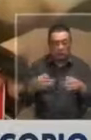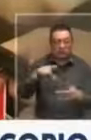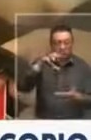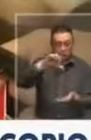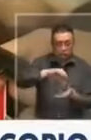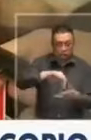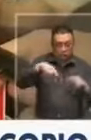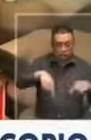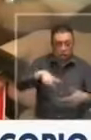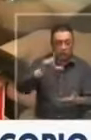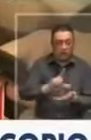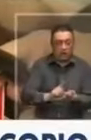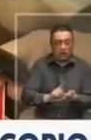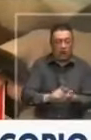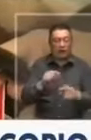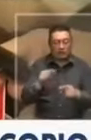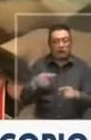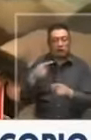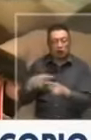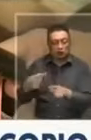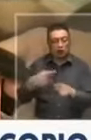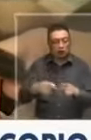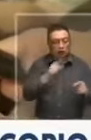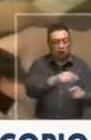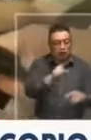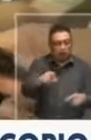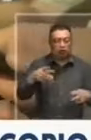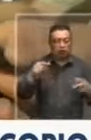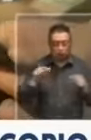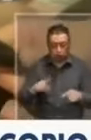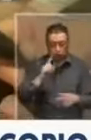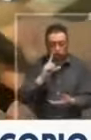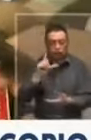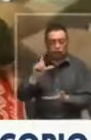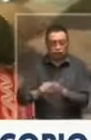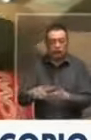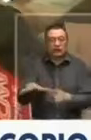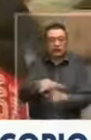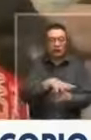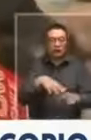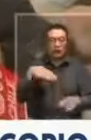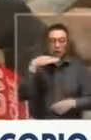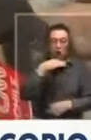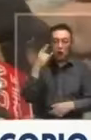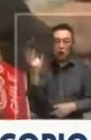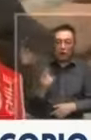acopio y de los otros que están dispuestos en esta situación de emergencia.